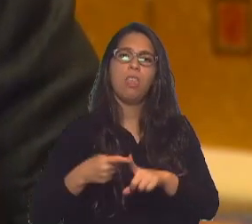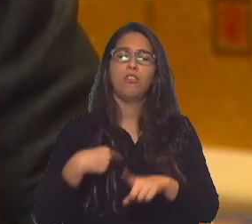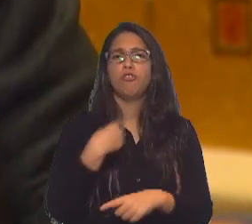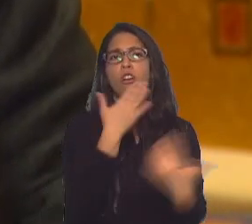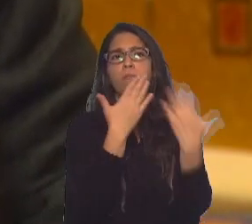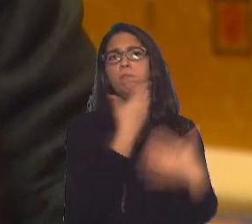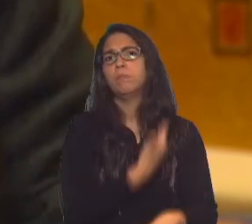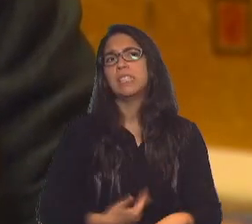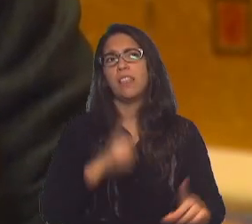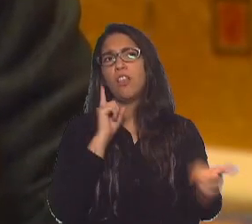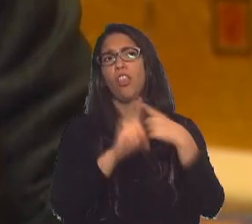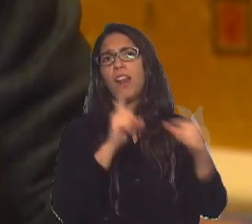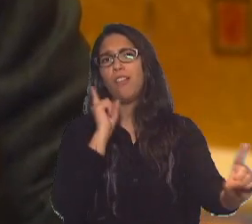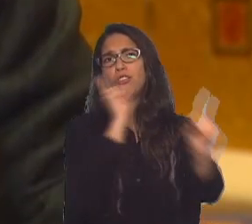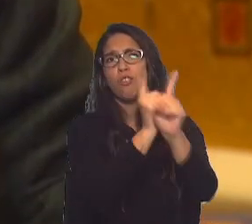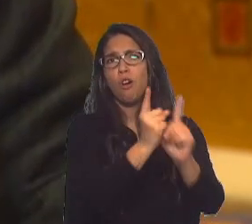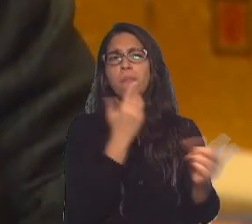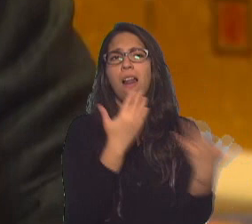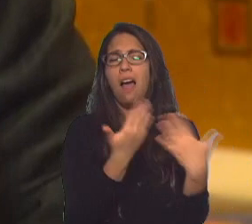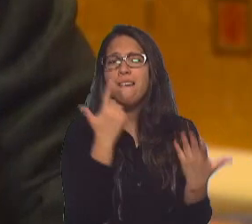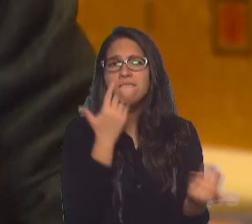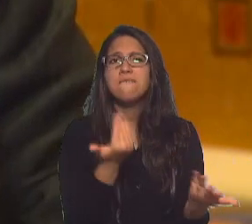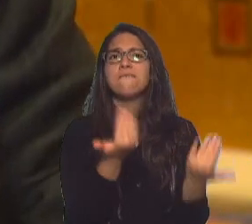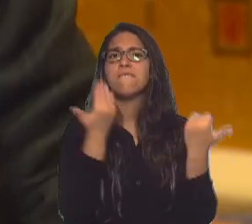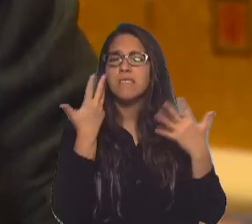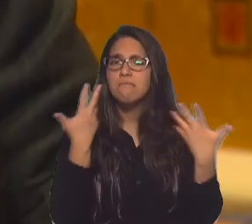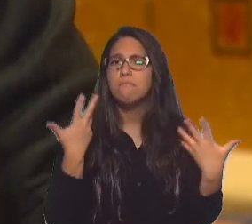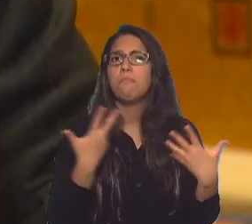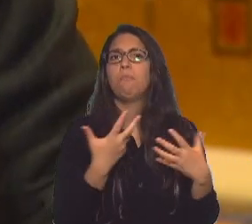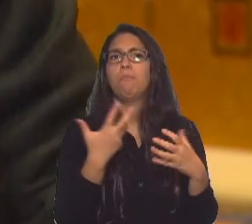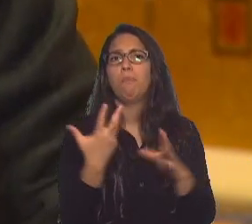presidente directamente, tratando de garantizar esta respuesta que hoy tuvimos.